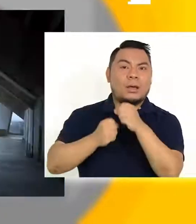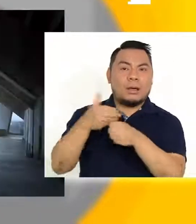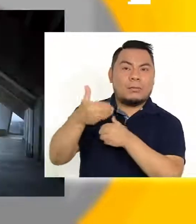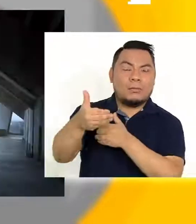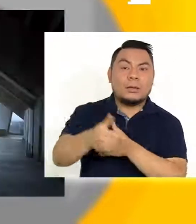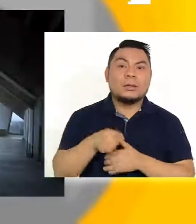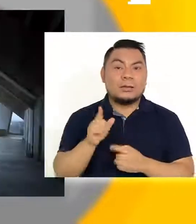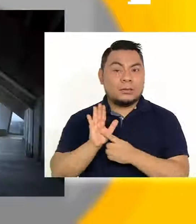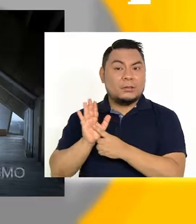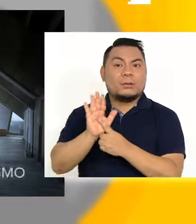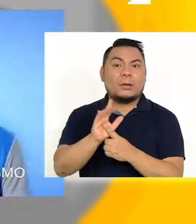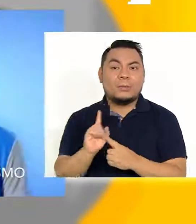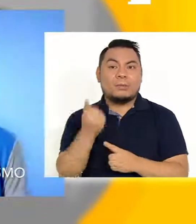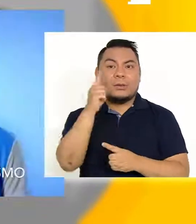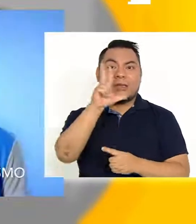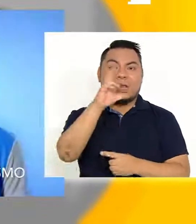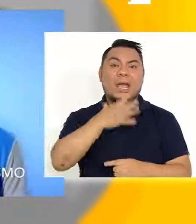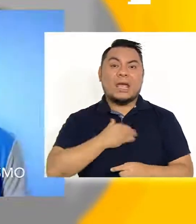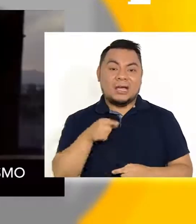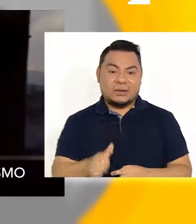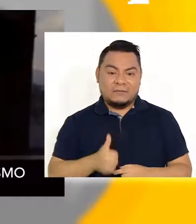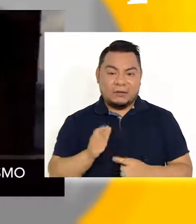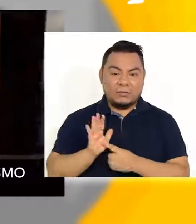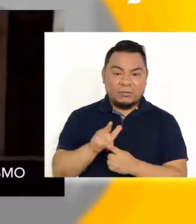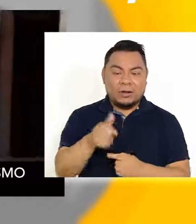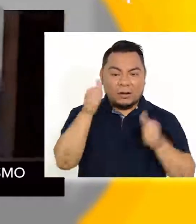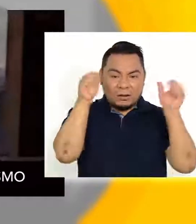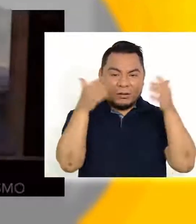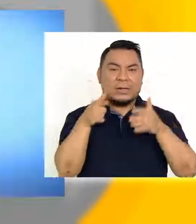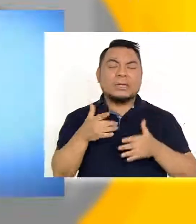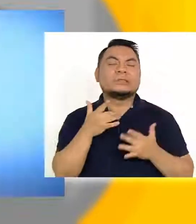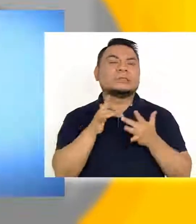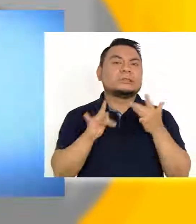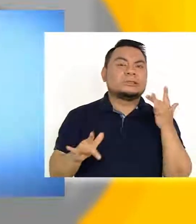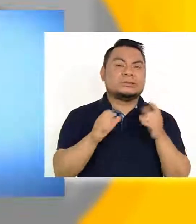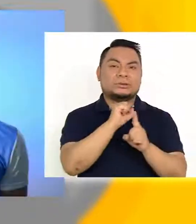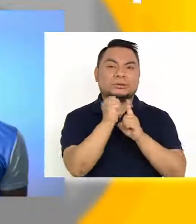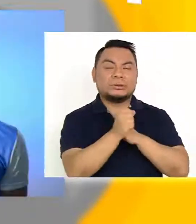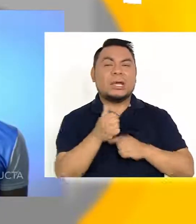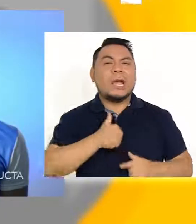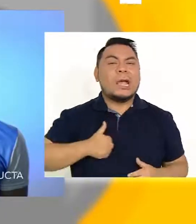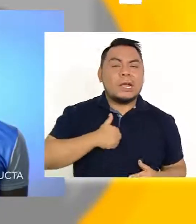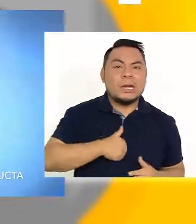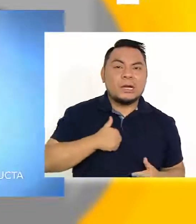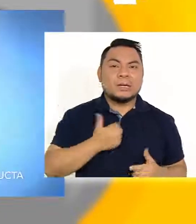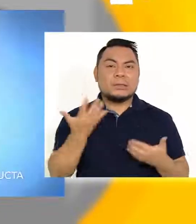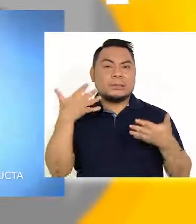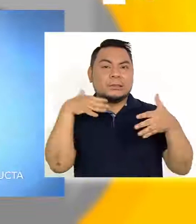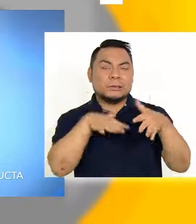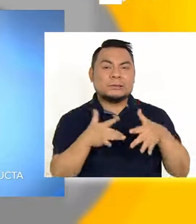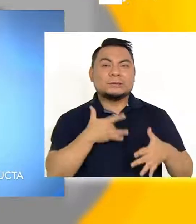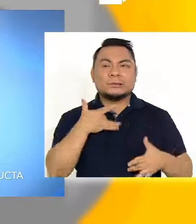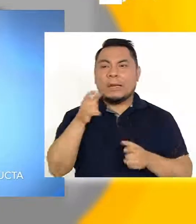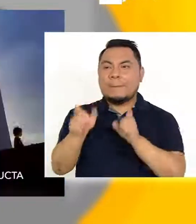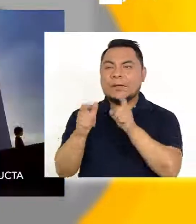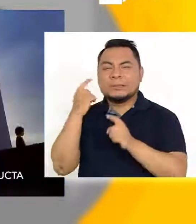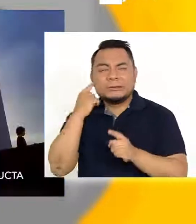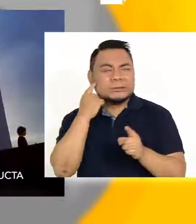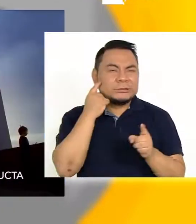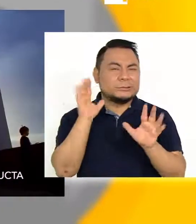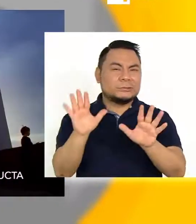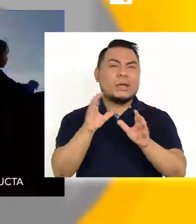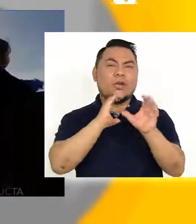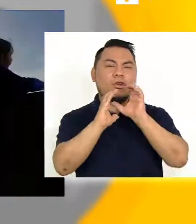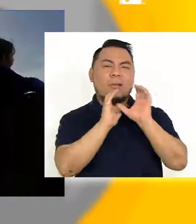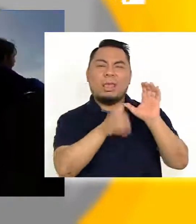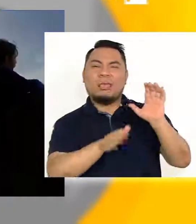cada año. Y se manifiesta en los primeros 3 años de vida. Afecta las relaciones sociales, la conducta, la integración sensorial de las personas y